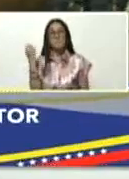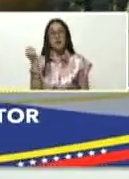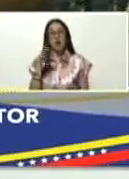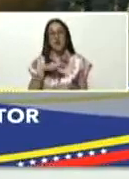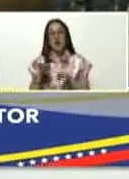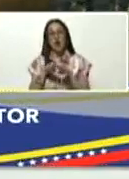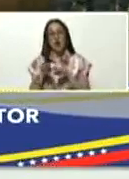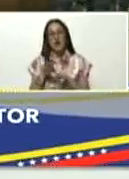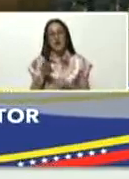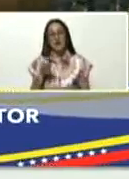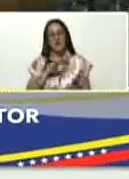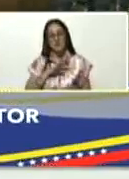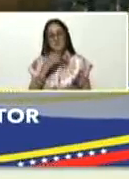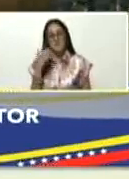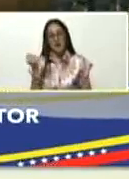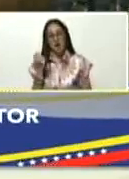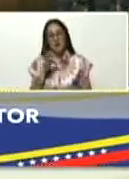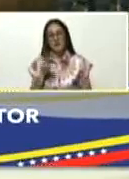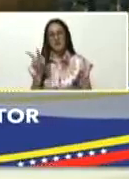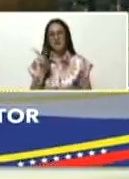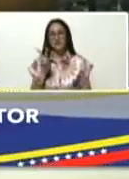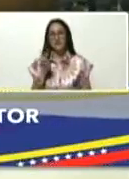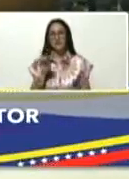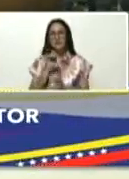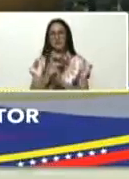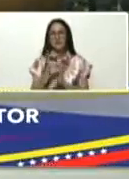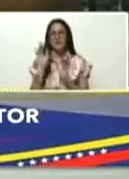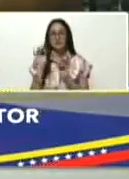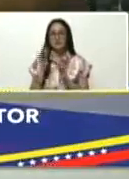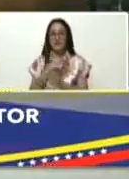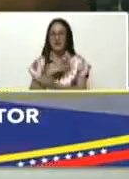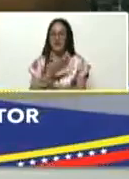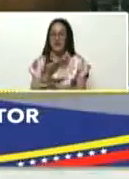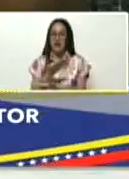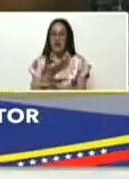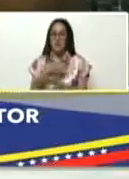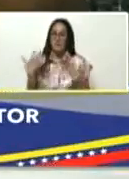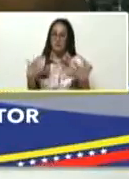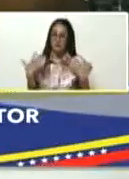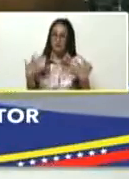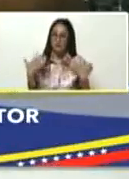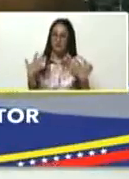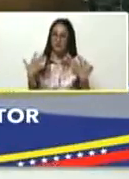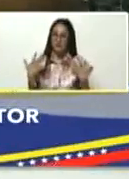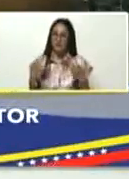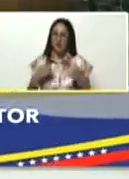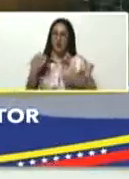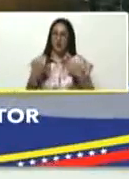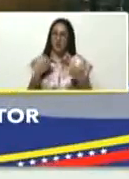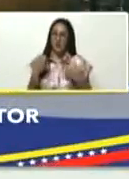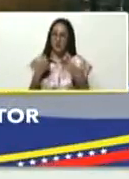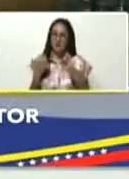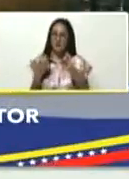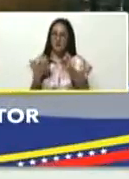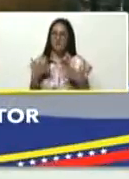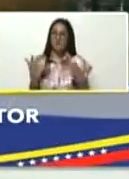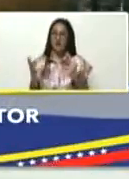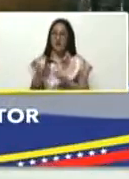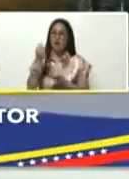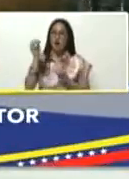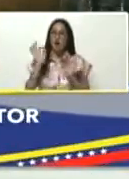de Venezuela. Bueno, me despido de ustedes, emocionado, contento y animado por los grandes